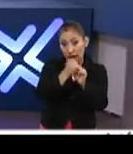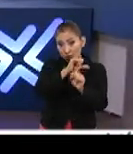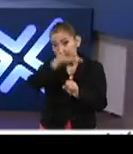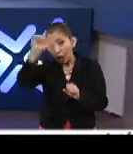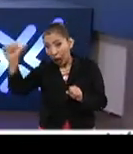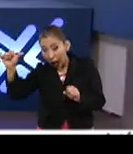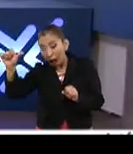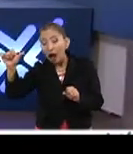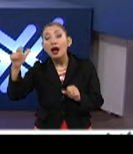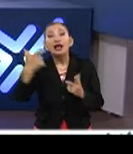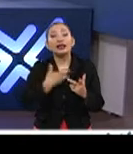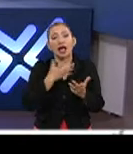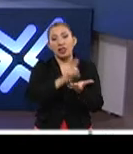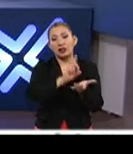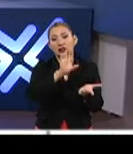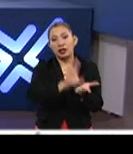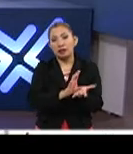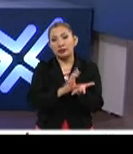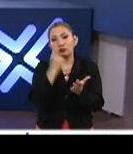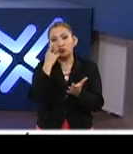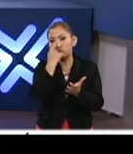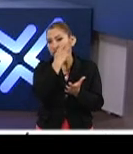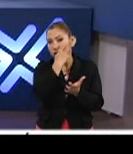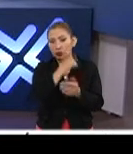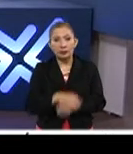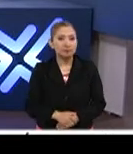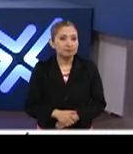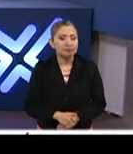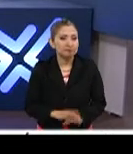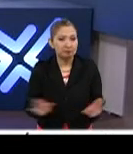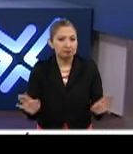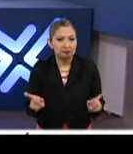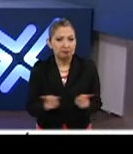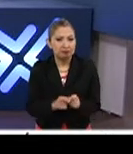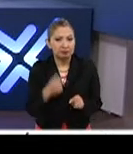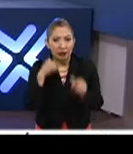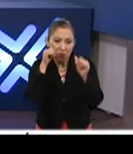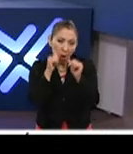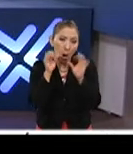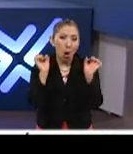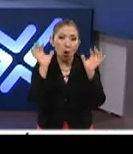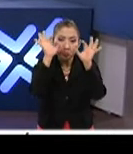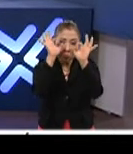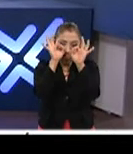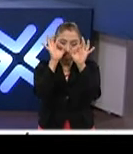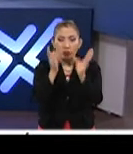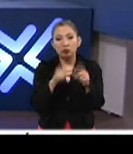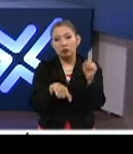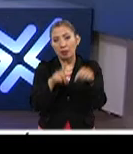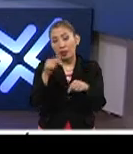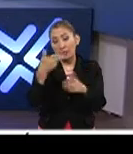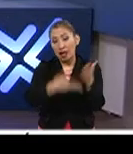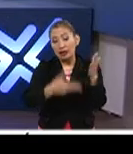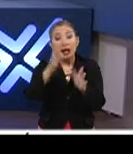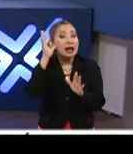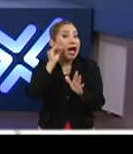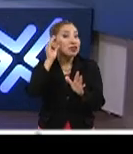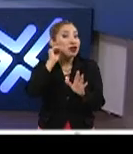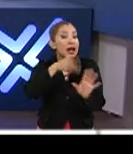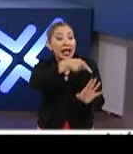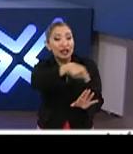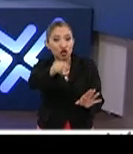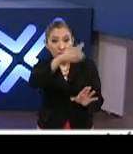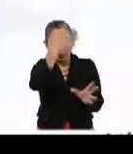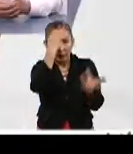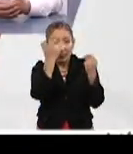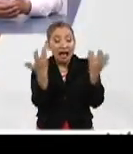años y que tengan discapacidad visual, ¿no? Ciegos o débiles visuales. Es un taller de radio donde aprenderán